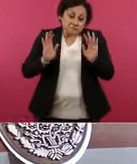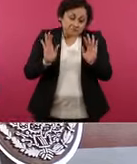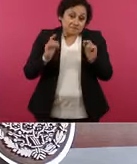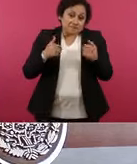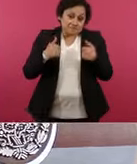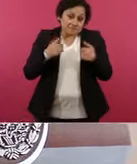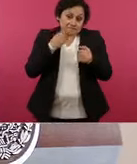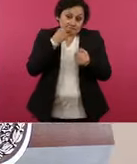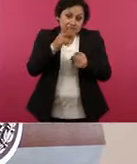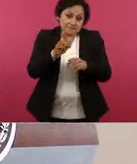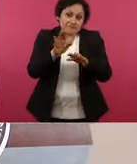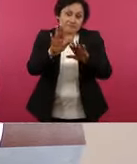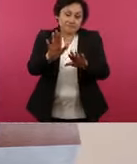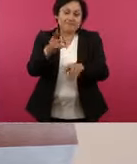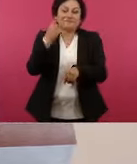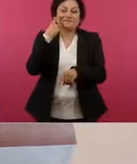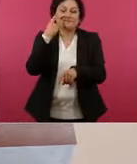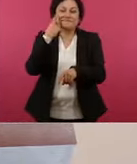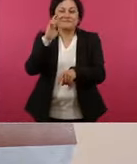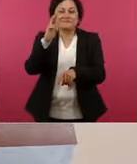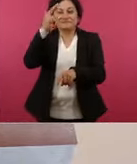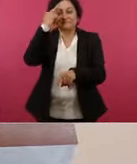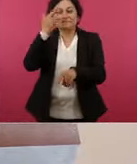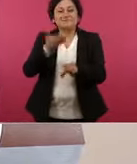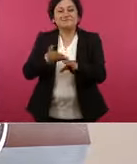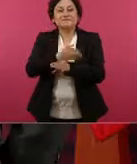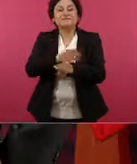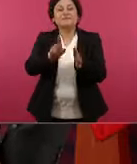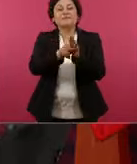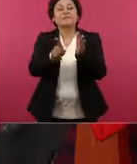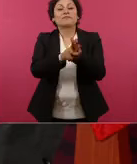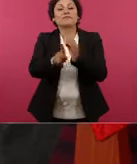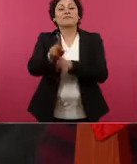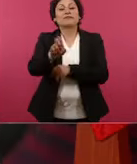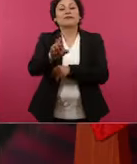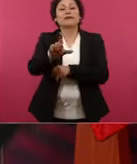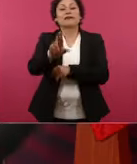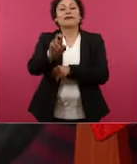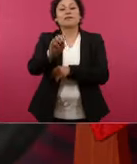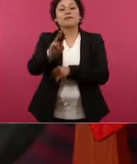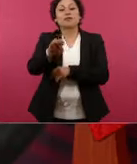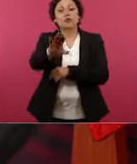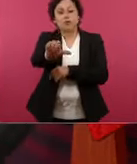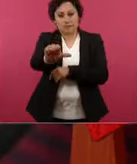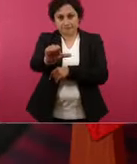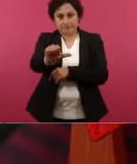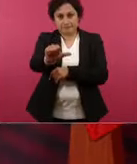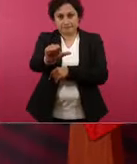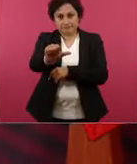el pasquín de la derecha, los del Reforma. Sí. Es pregunta, ¿eh?